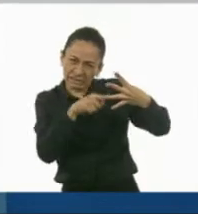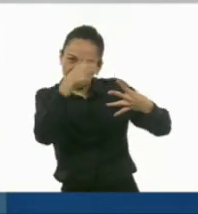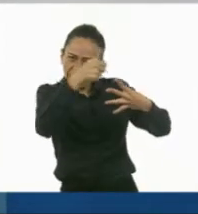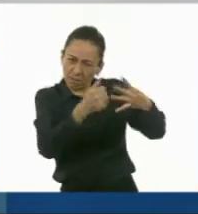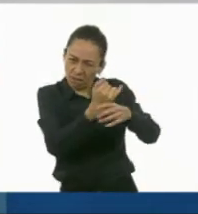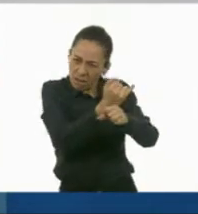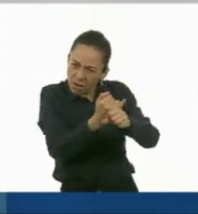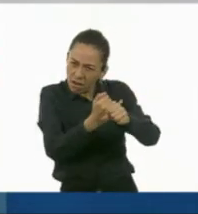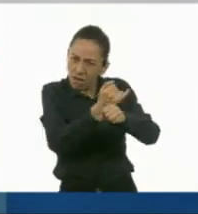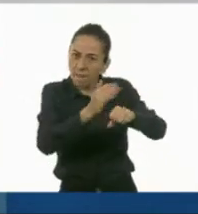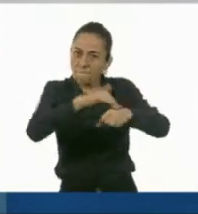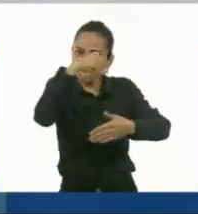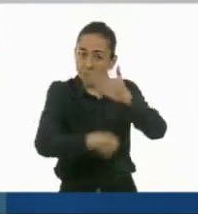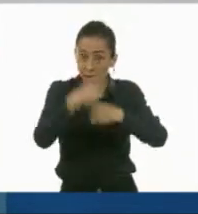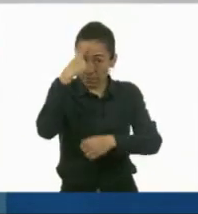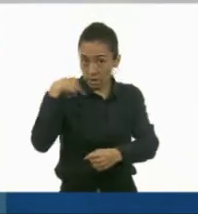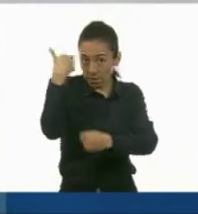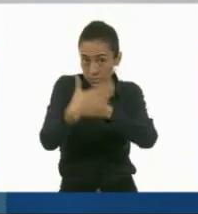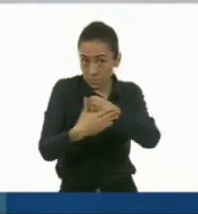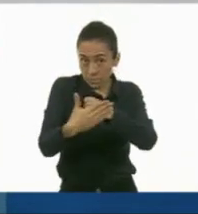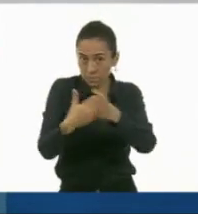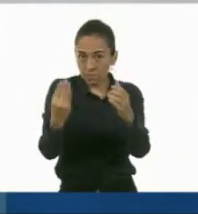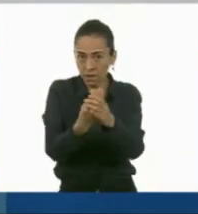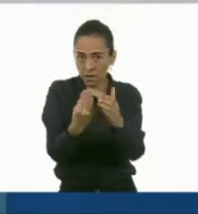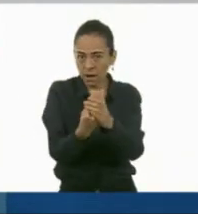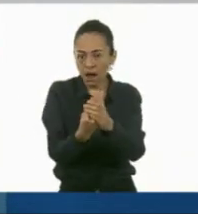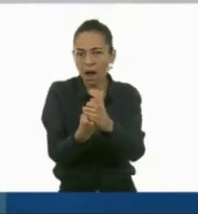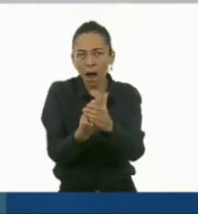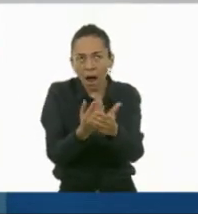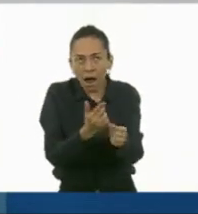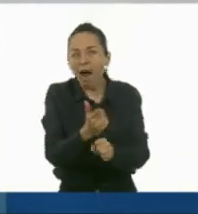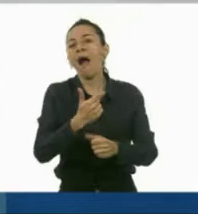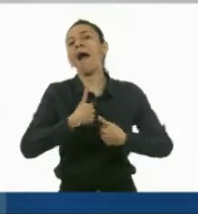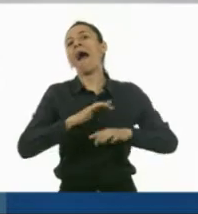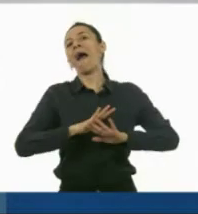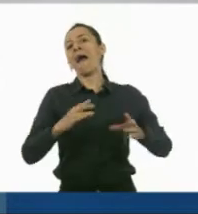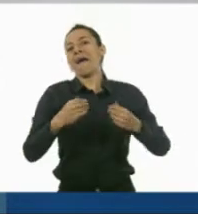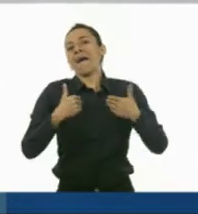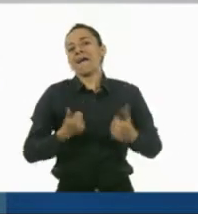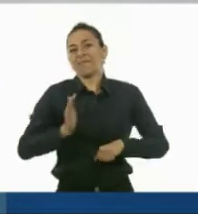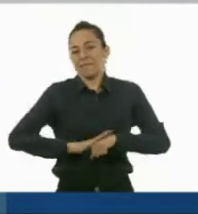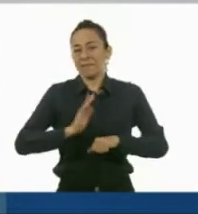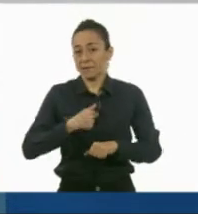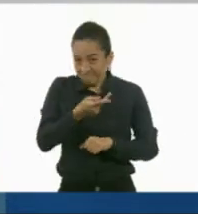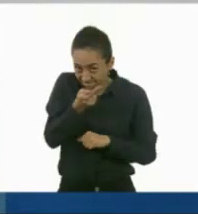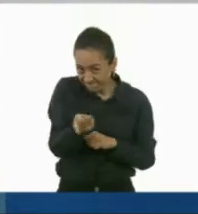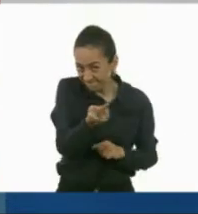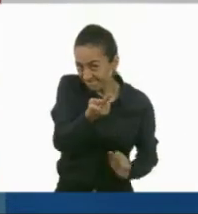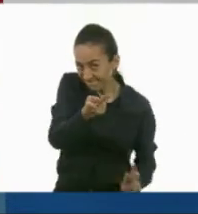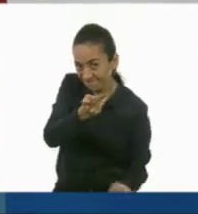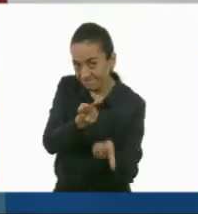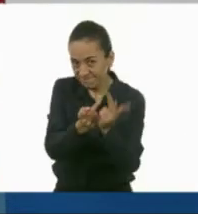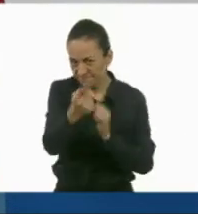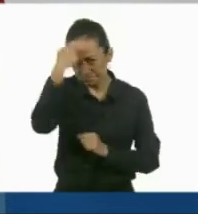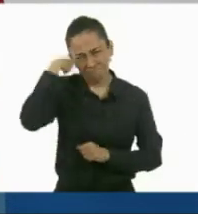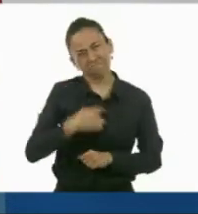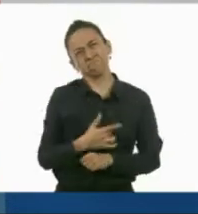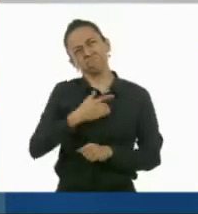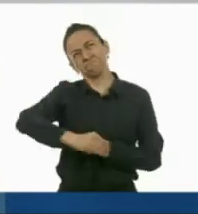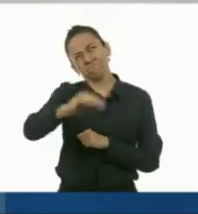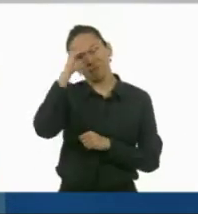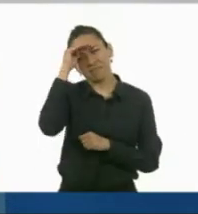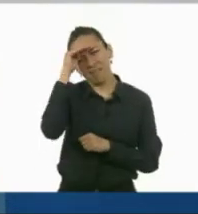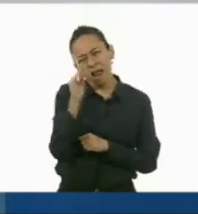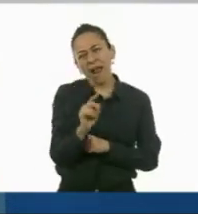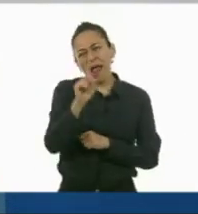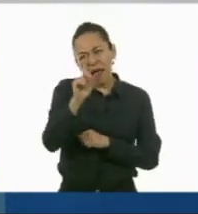siguientes clases. Y yo les tengo unas preguntas para que puedan reflexionar acerca de la importancia que tiene el agua, no